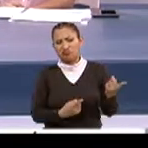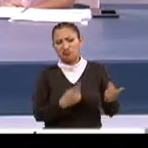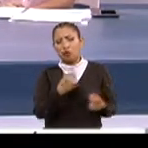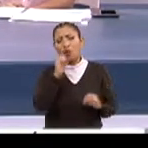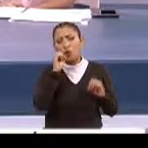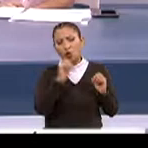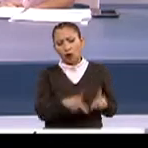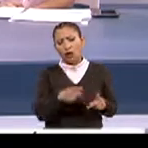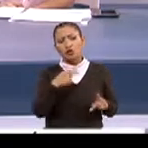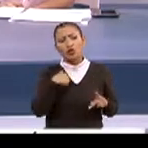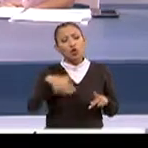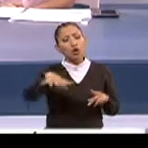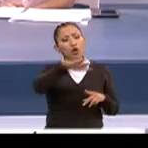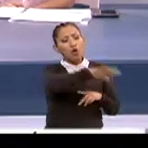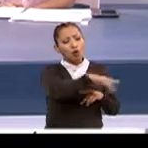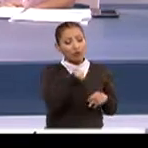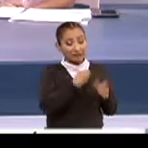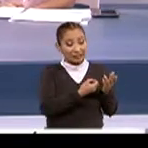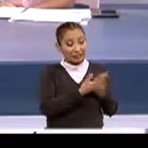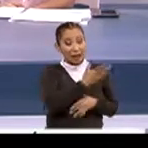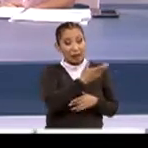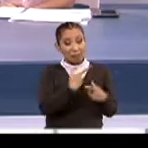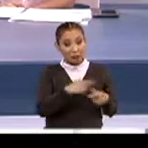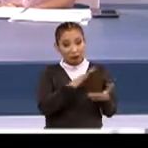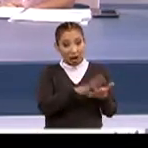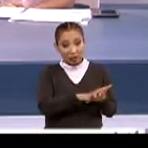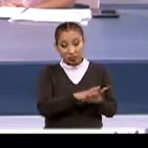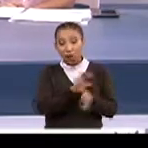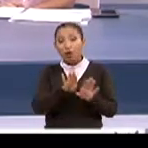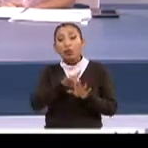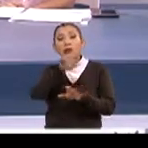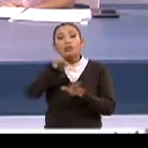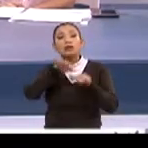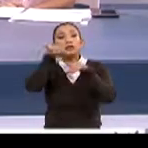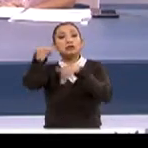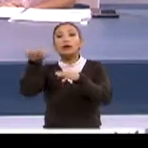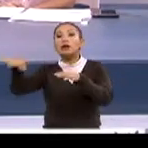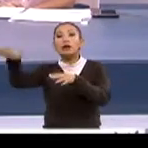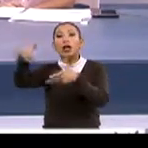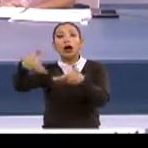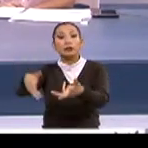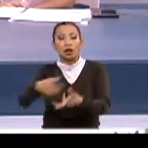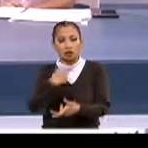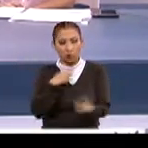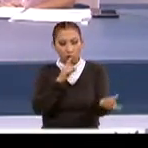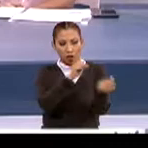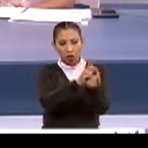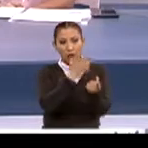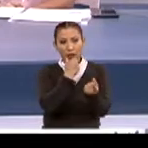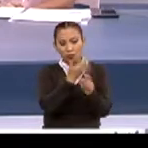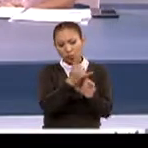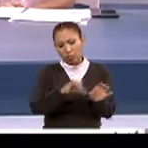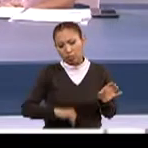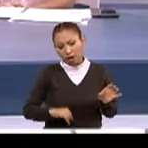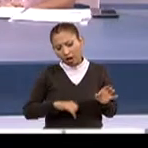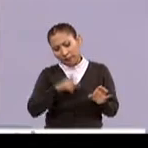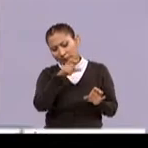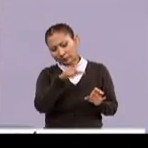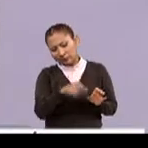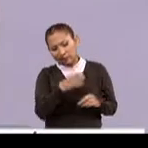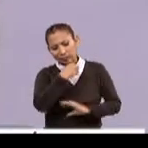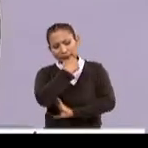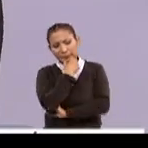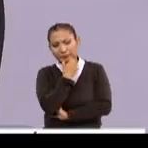ok, ¿cómo es este regreso, no? Entonces yo empecé la película con un hombre que era muy interesante,